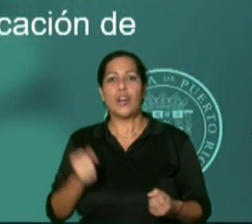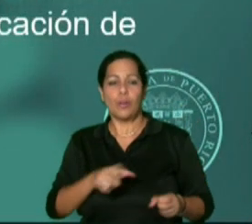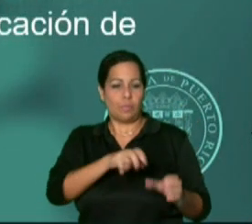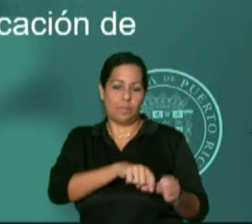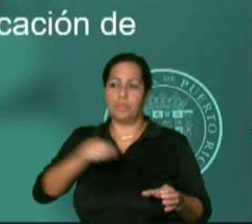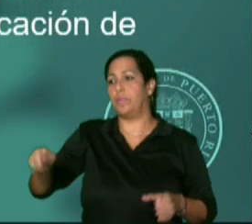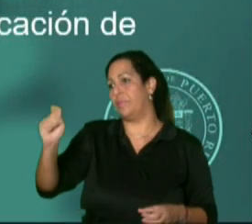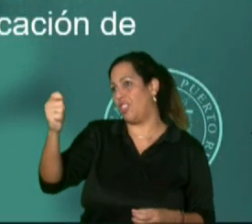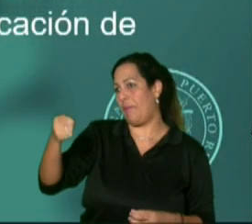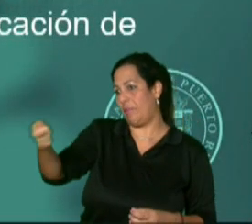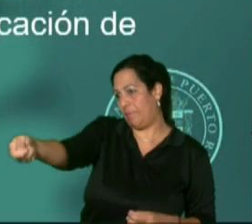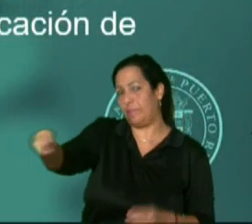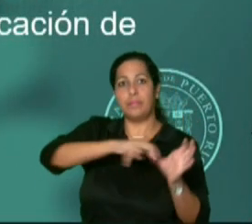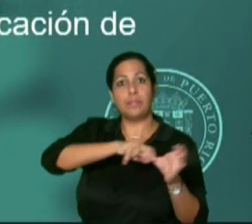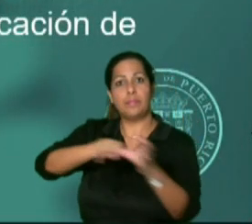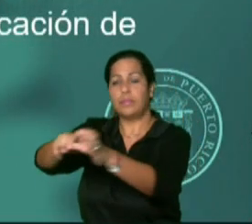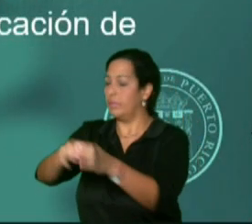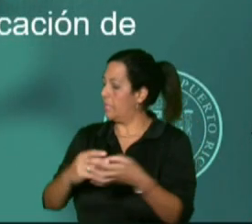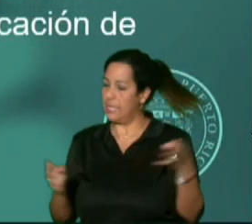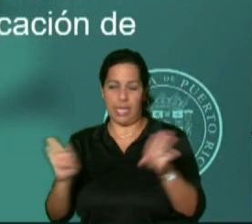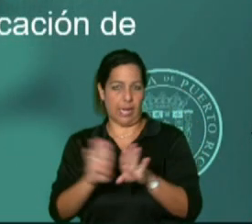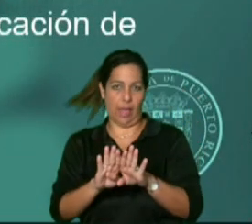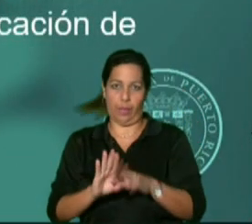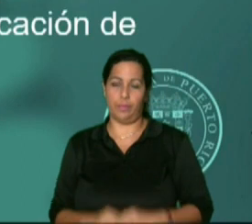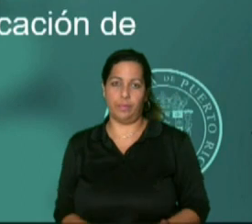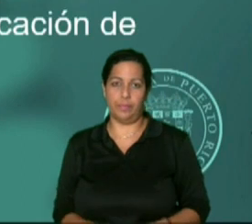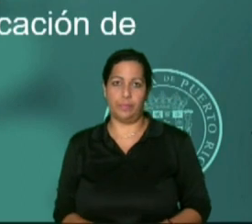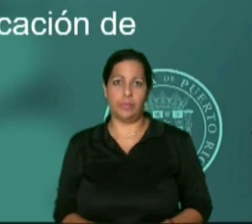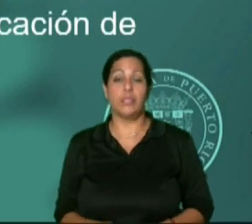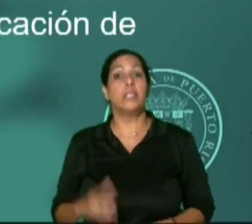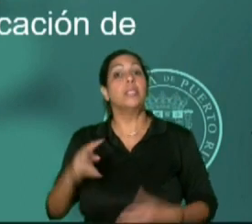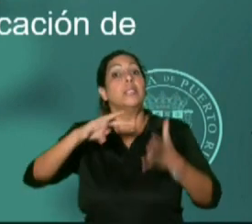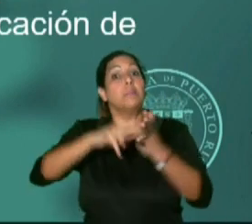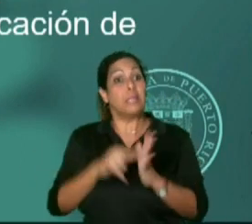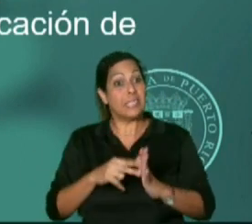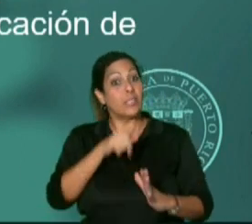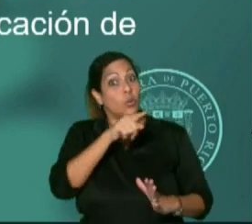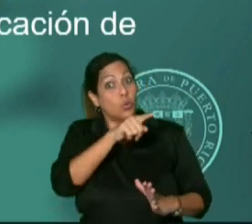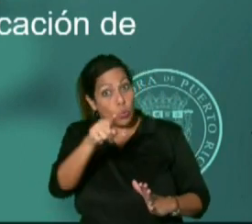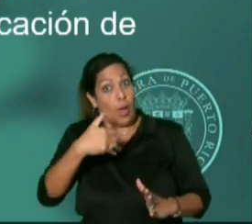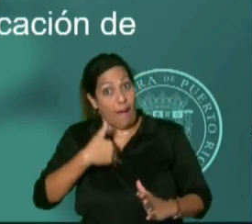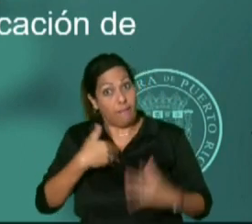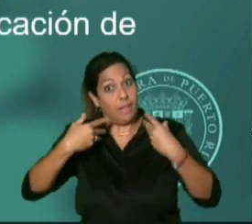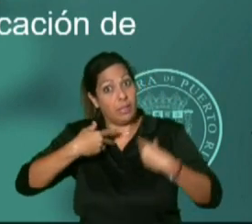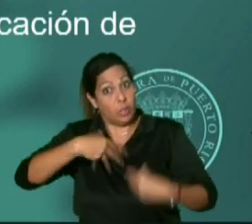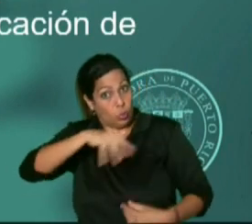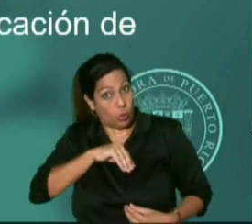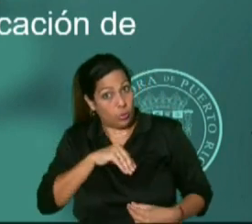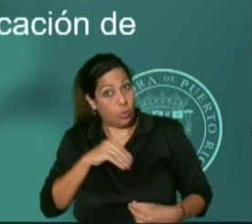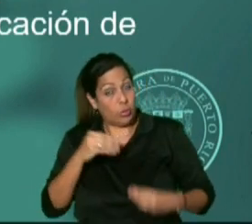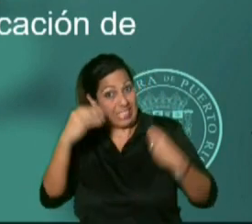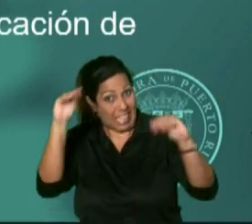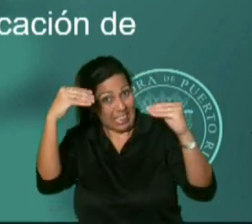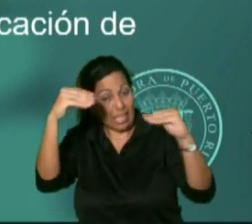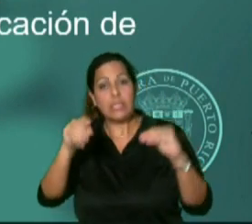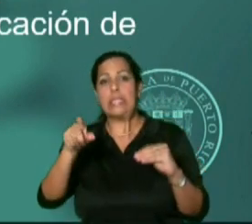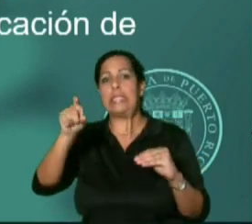cerradas. Todo inquilino del centro comercial deberá cumplir con la autocertificación requerida en la orden